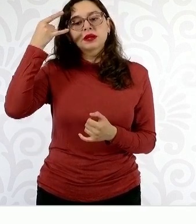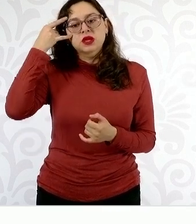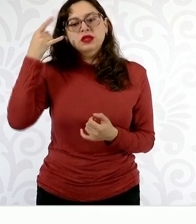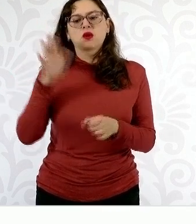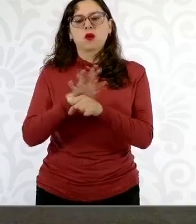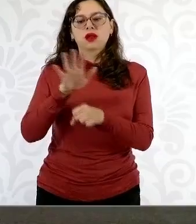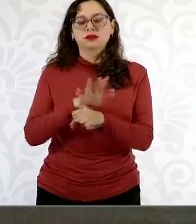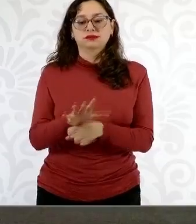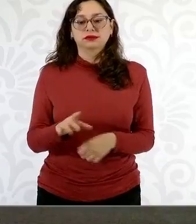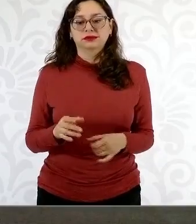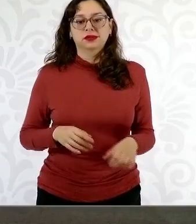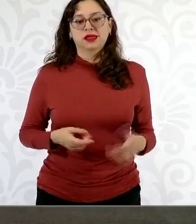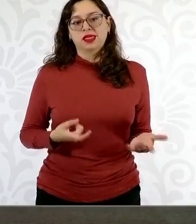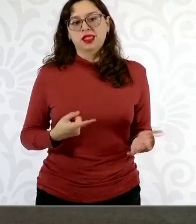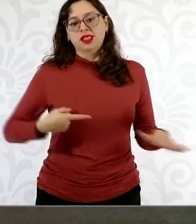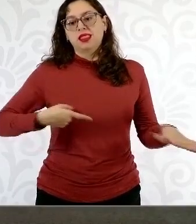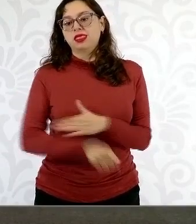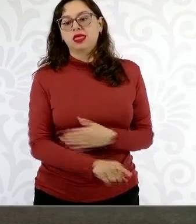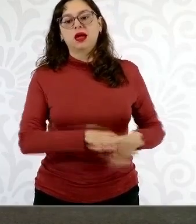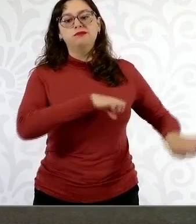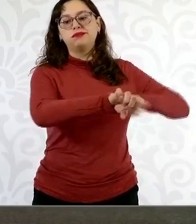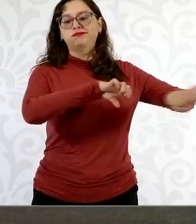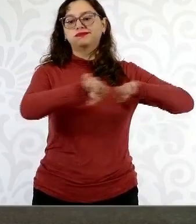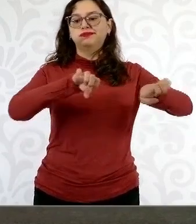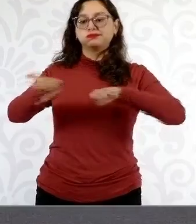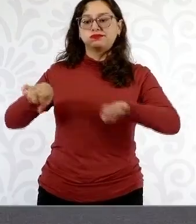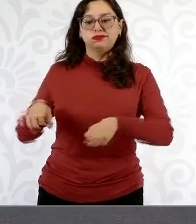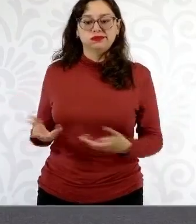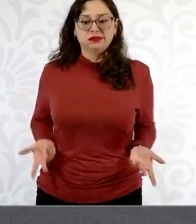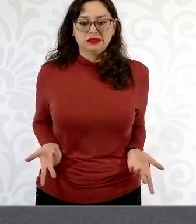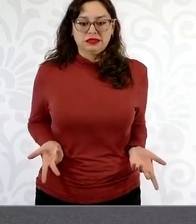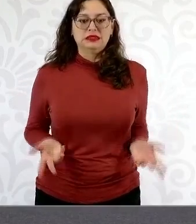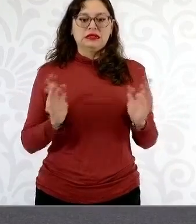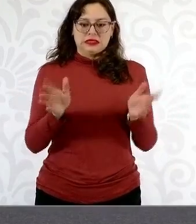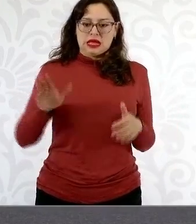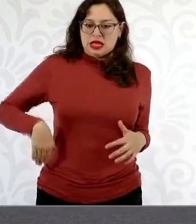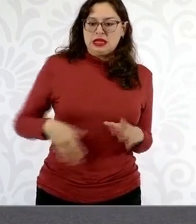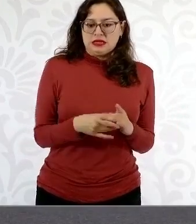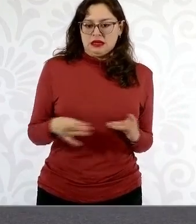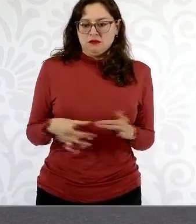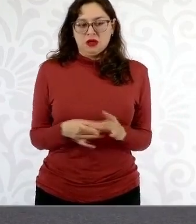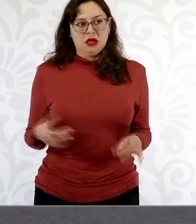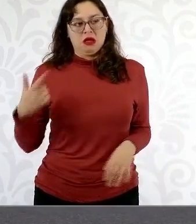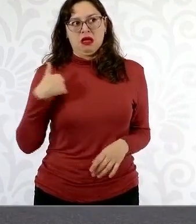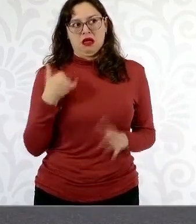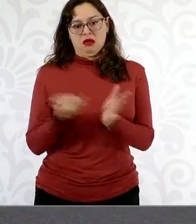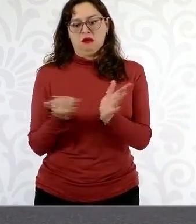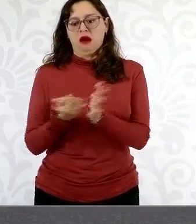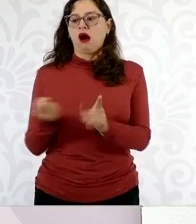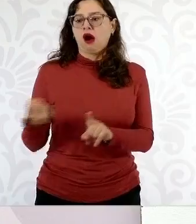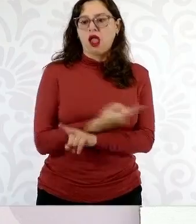la autoridad, ya lo expliqué. Decir, este es un producto intermedio, necesito esta pieza para terminar lo que voy a